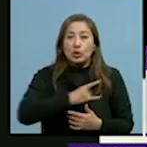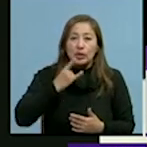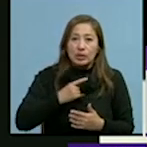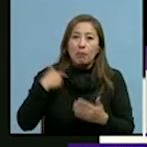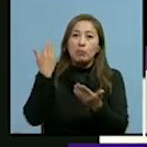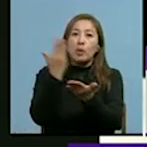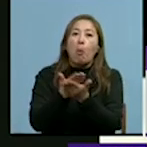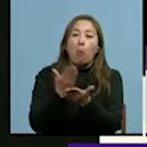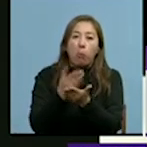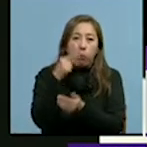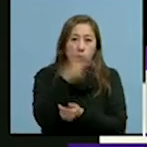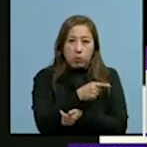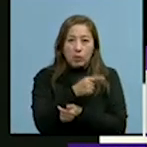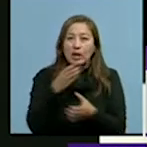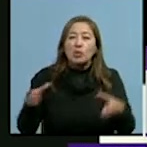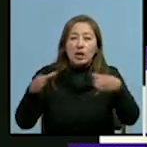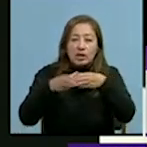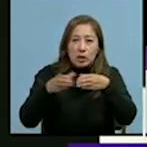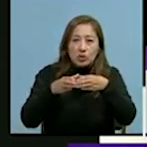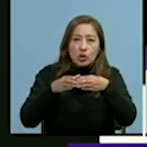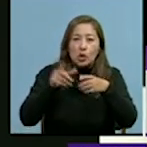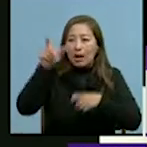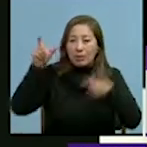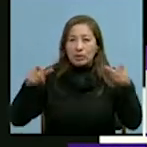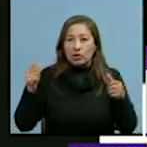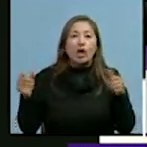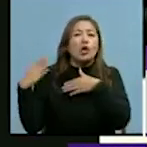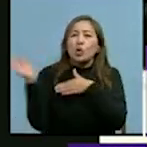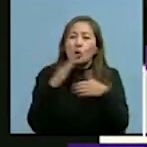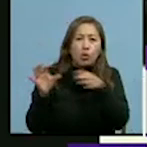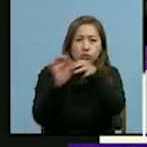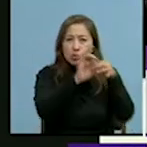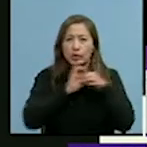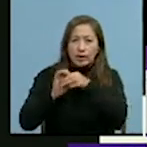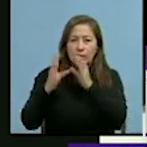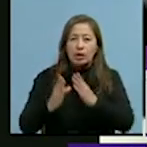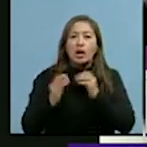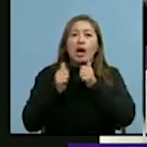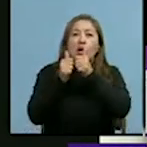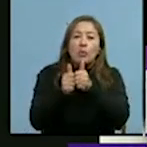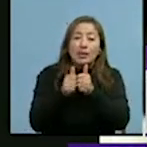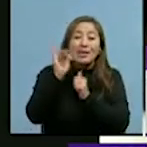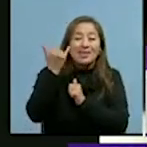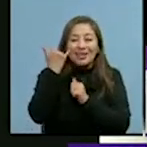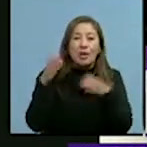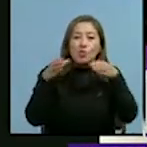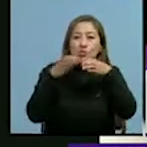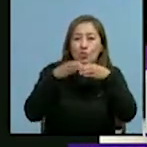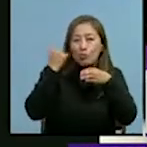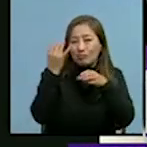en el Consejo Académico, que tuvo un apoyo unánime. Y lo que ya se ha hecho es nombrar una